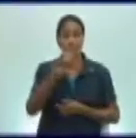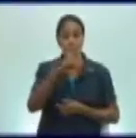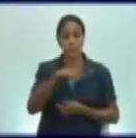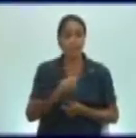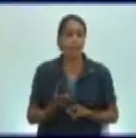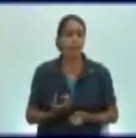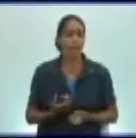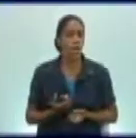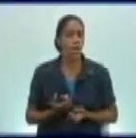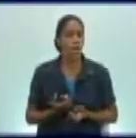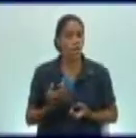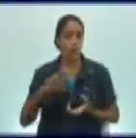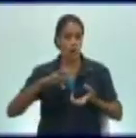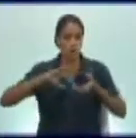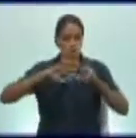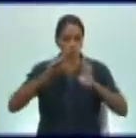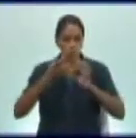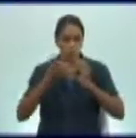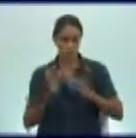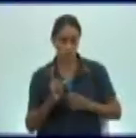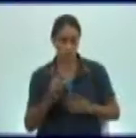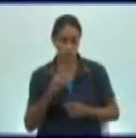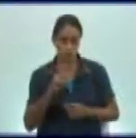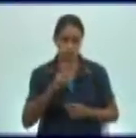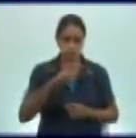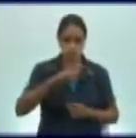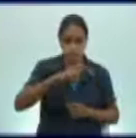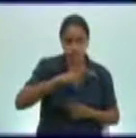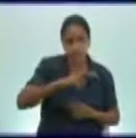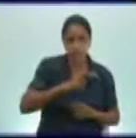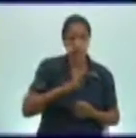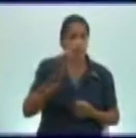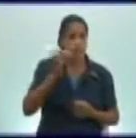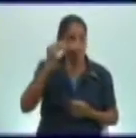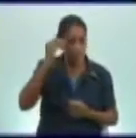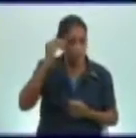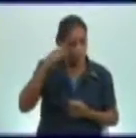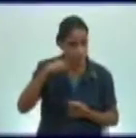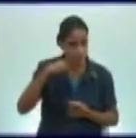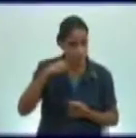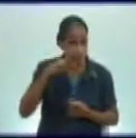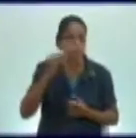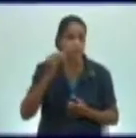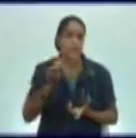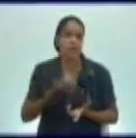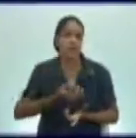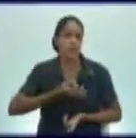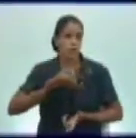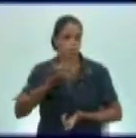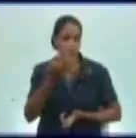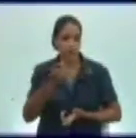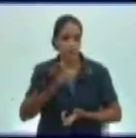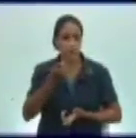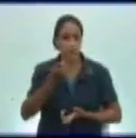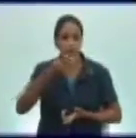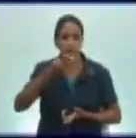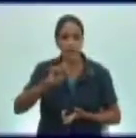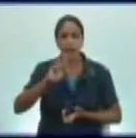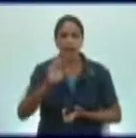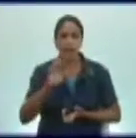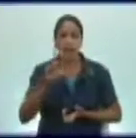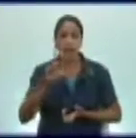gusano es otro de los elementos que debemos tener en cuenta a la hora de hablar de los anélidos. Ustedes vieron en el aspecto de